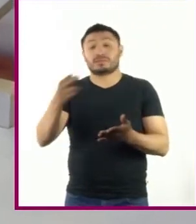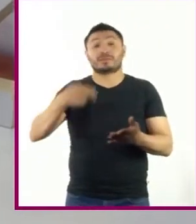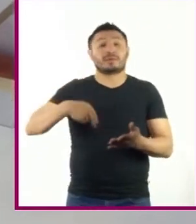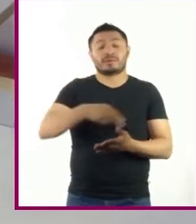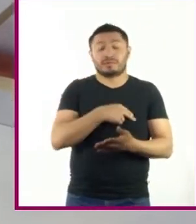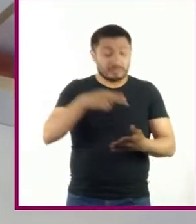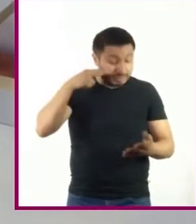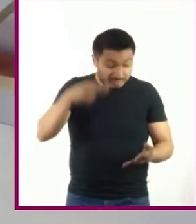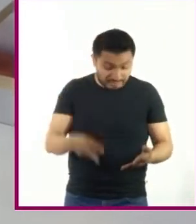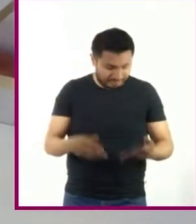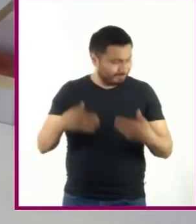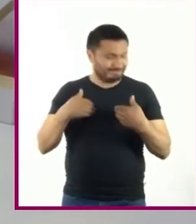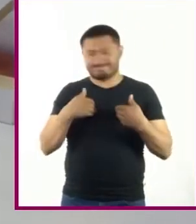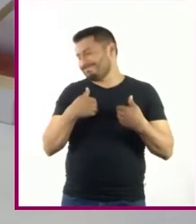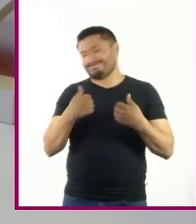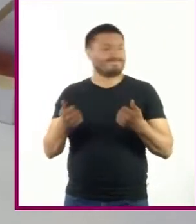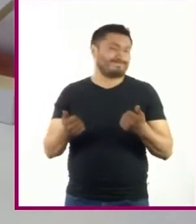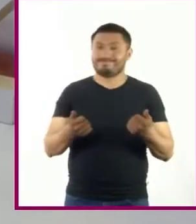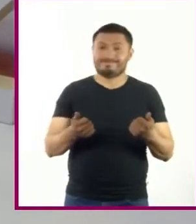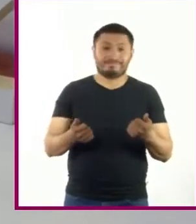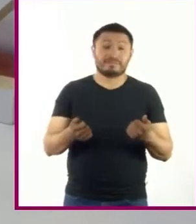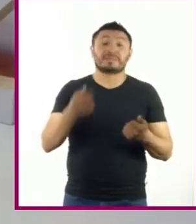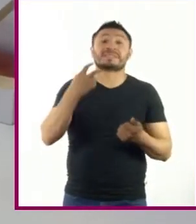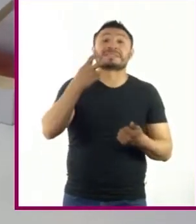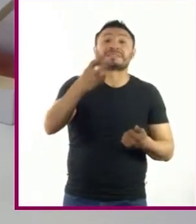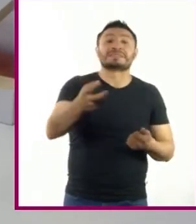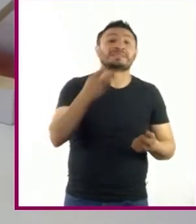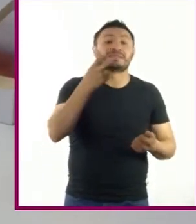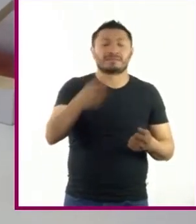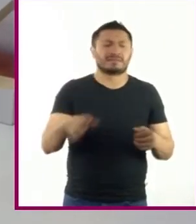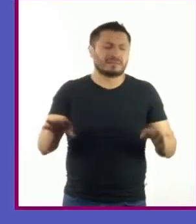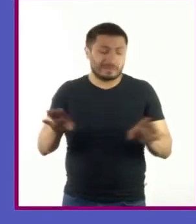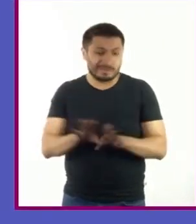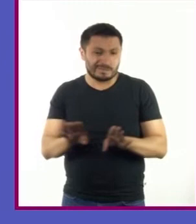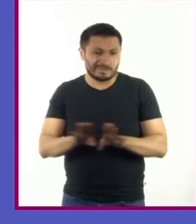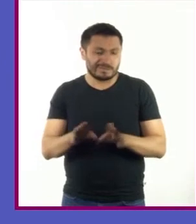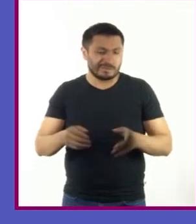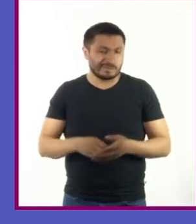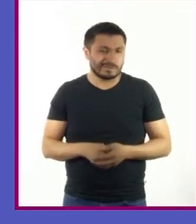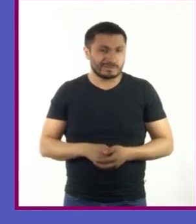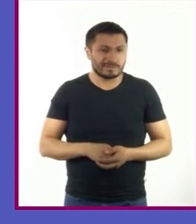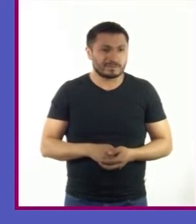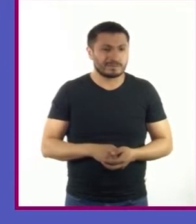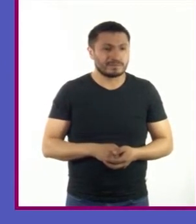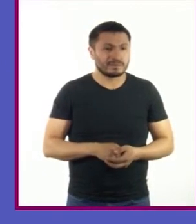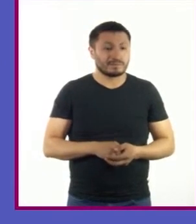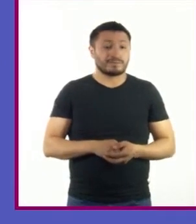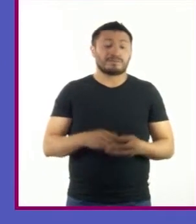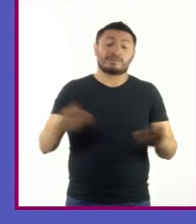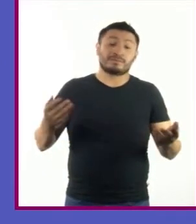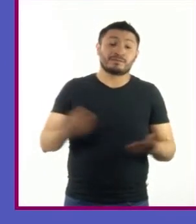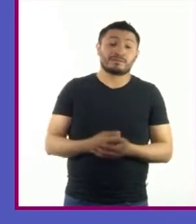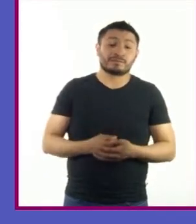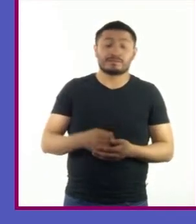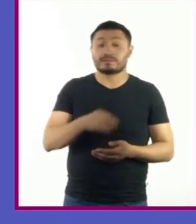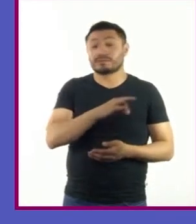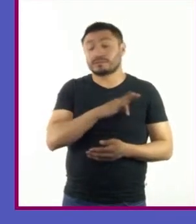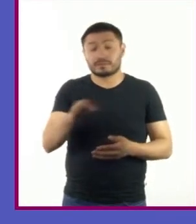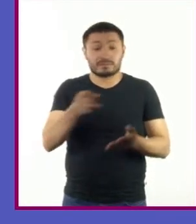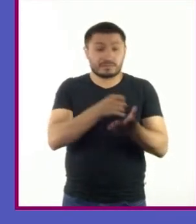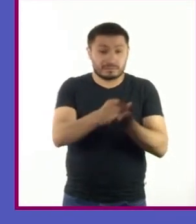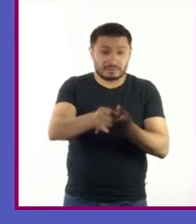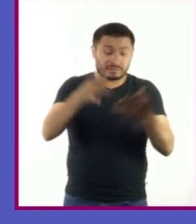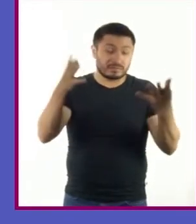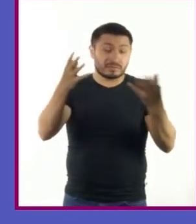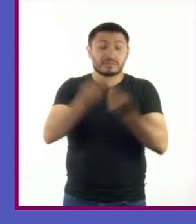encontrarles ni pies ni cabeza. ¿Y eso cómo se hace, profesora? Pues lo pueden decidir entre